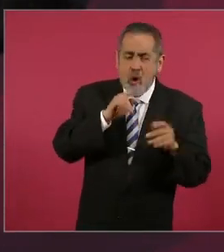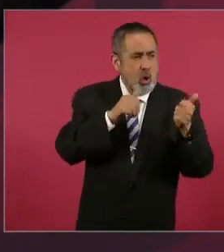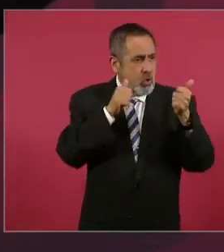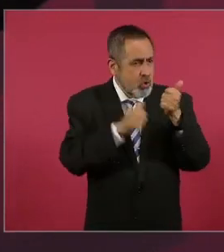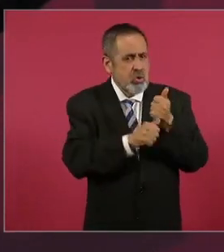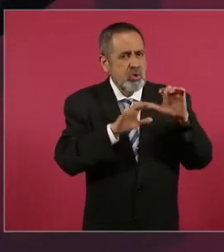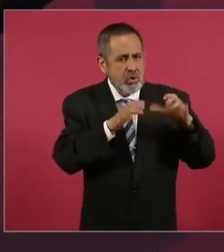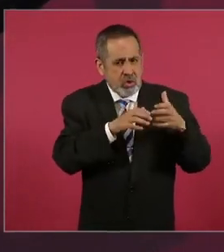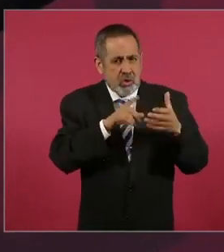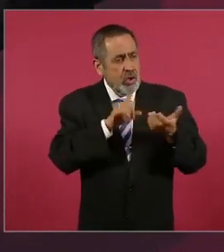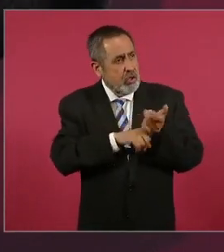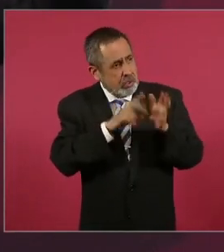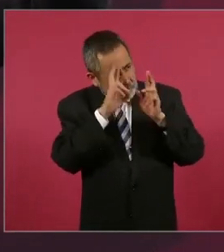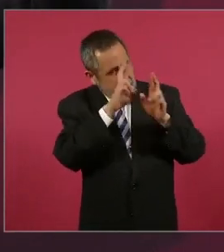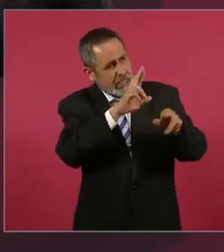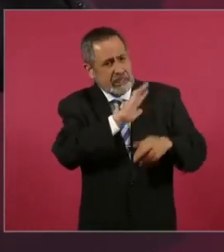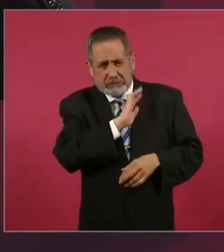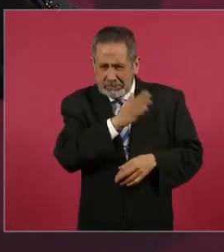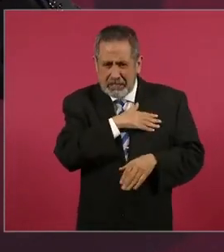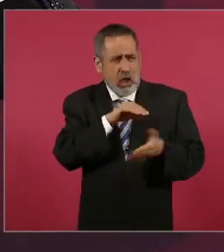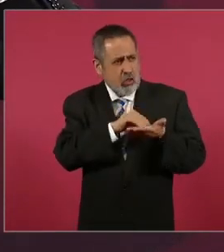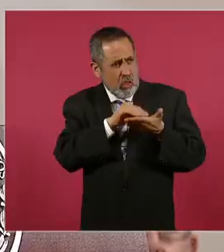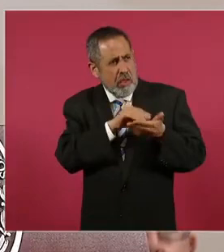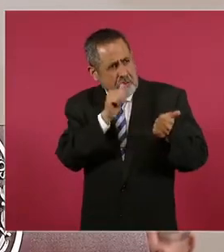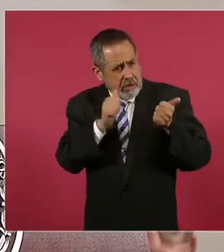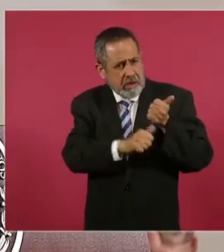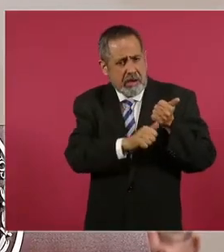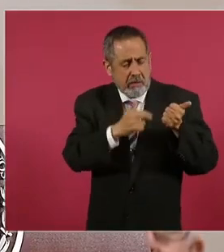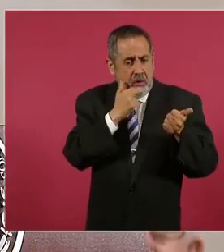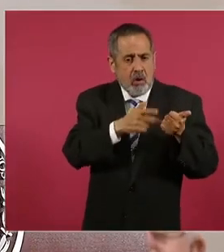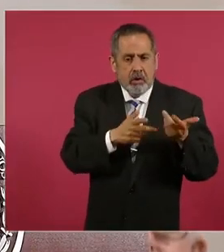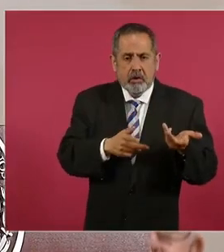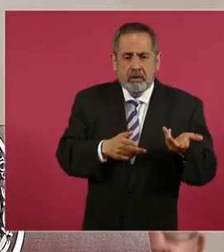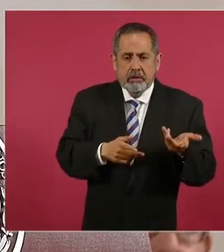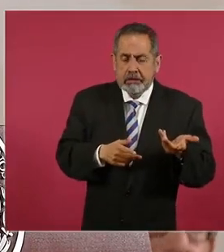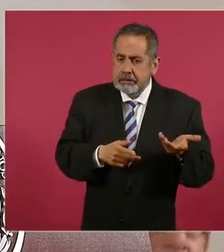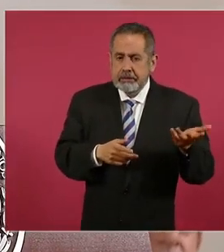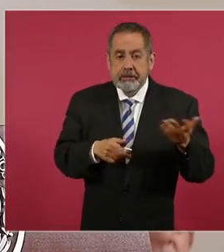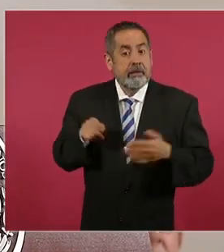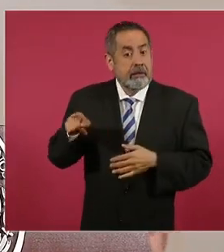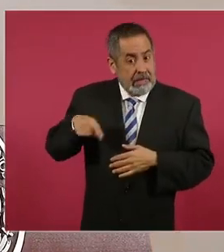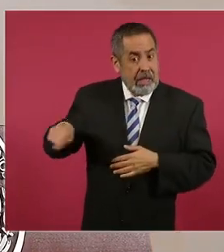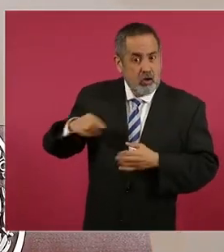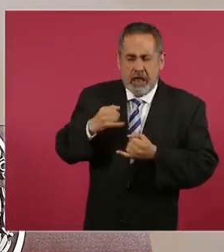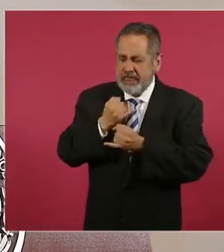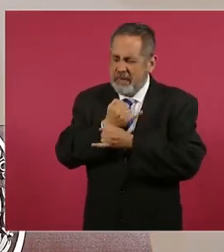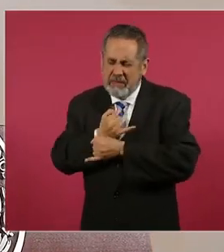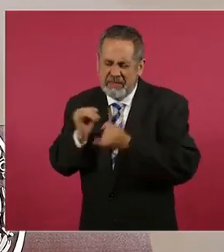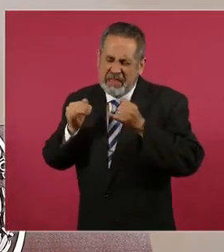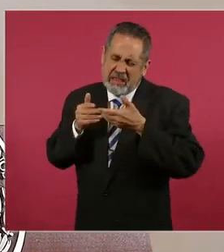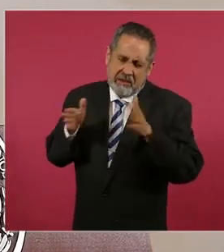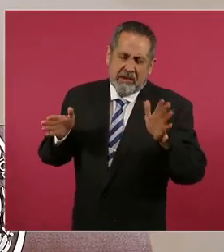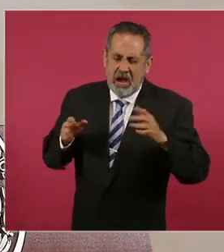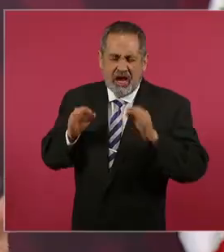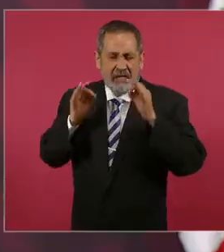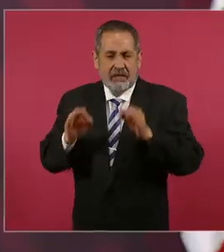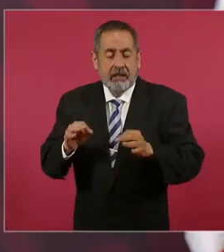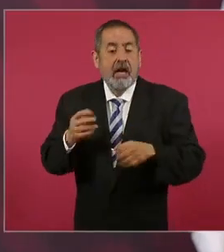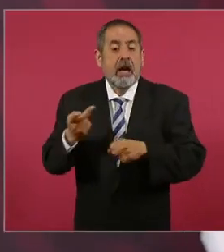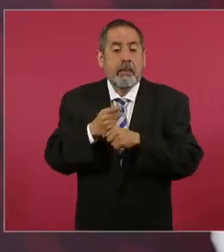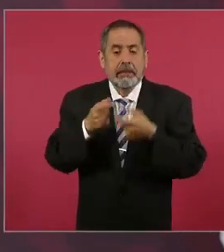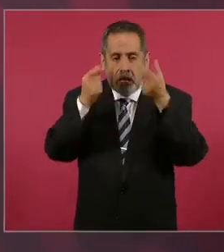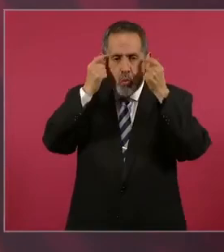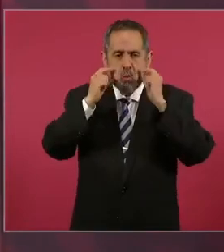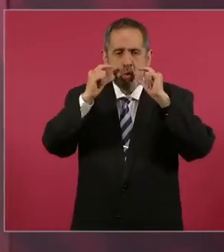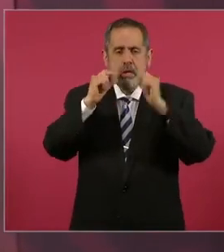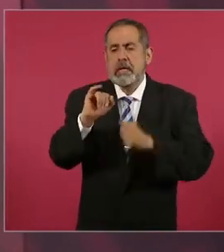a la monarquía española, al grado de que se logra la independencia y Iturbide